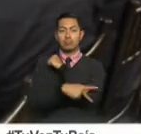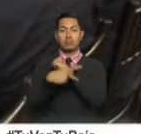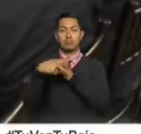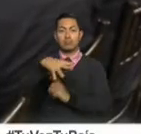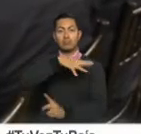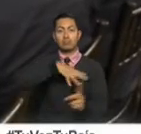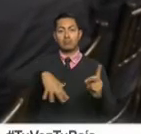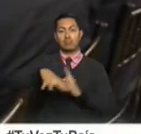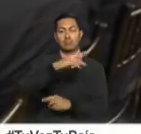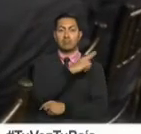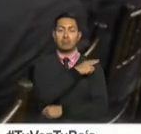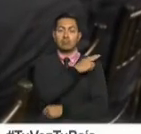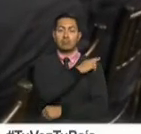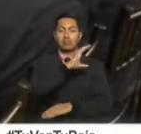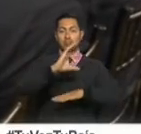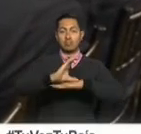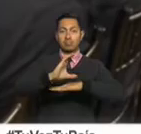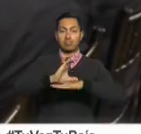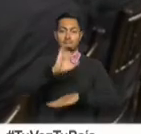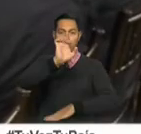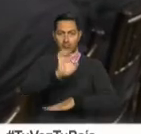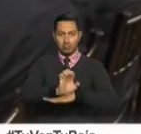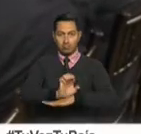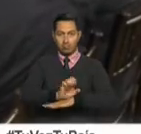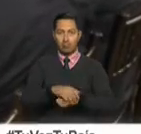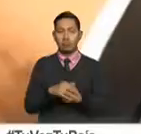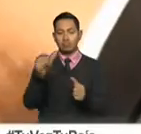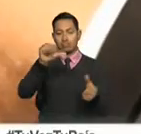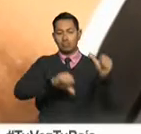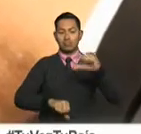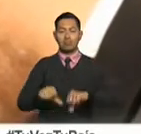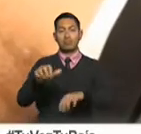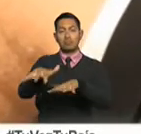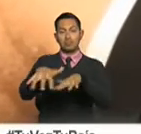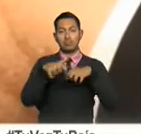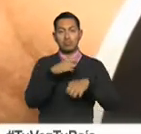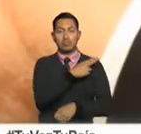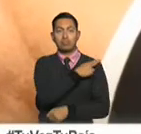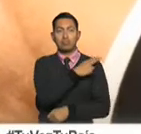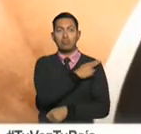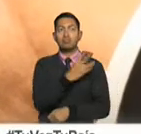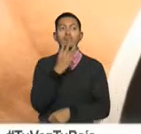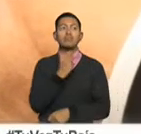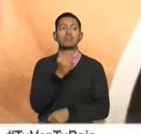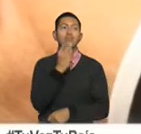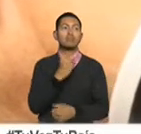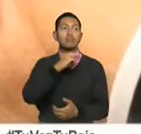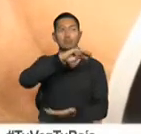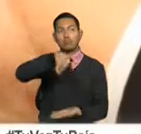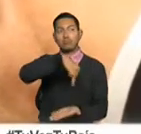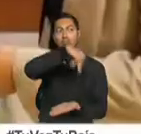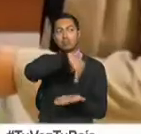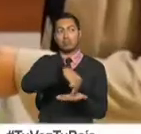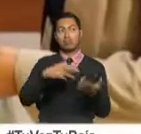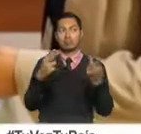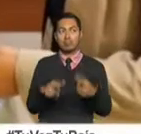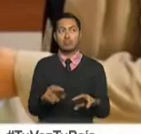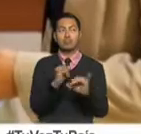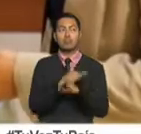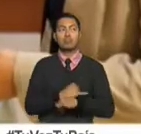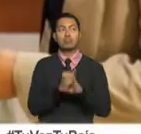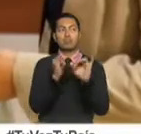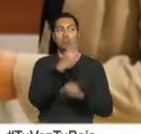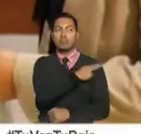de la Universidad Central del Ecuador, Ciencias Agropecuarias de la Universidad Laica Eloy Alfaro de Manabí y de Ingeniería de la